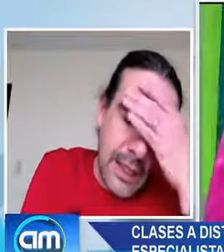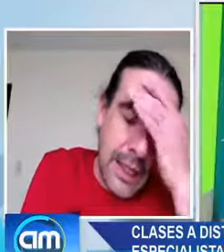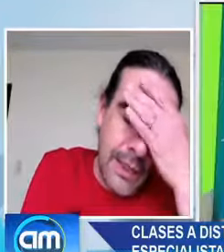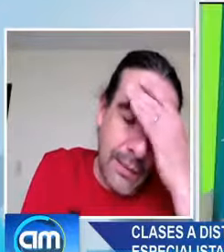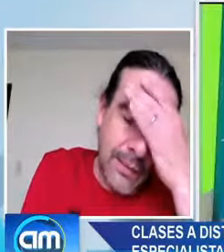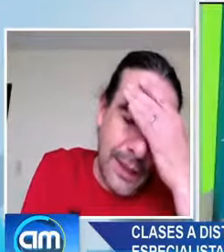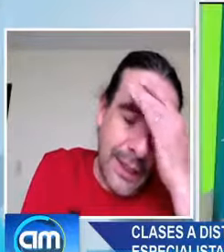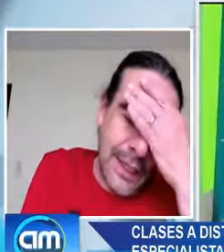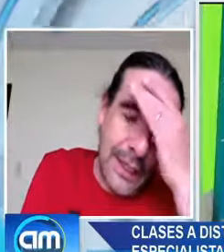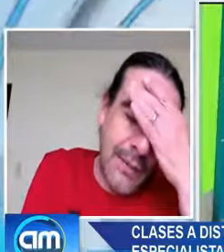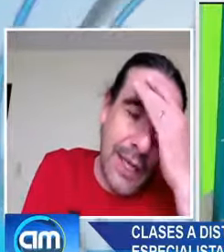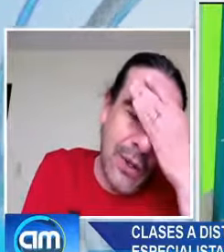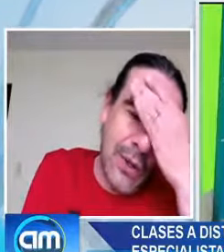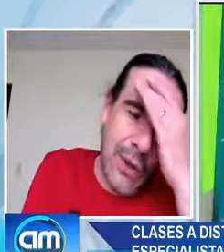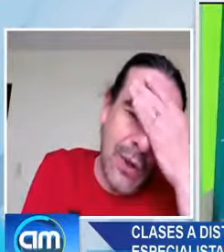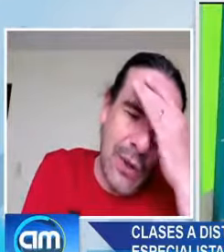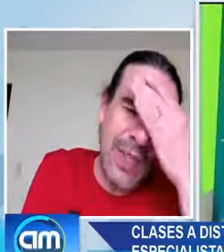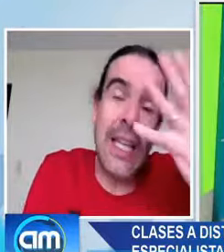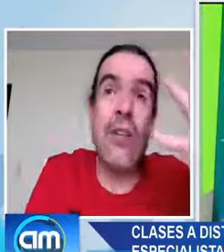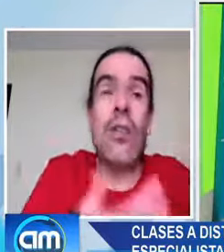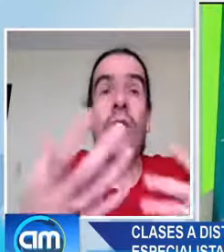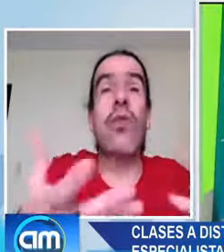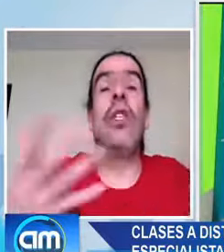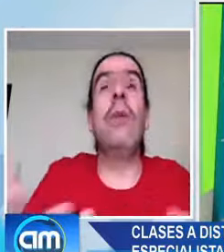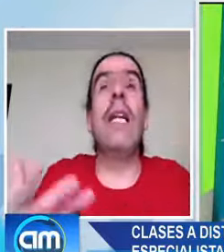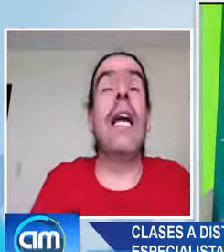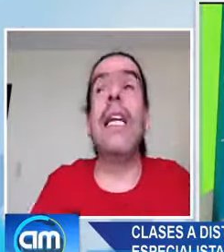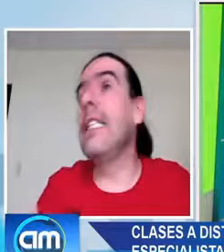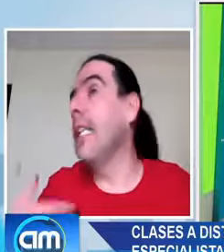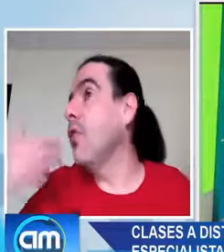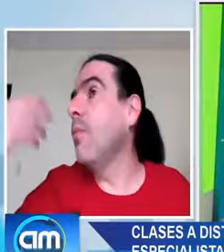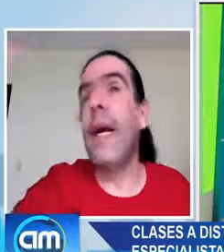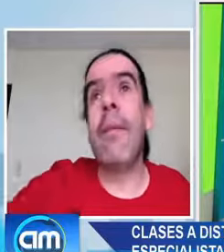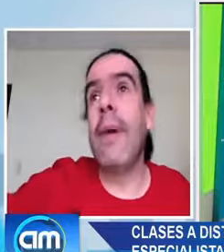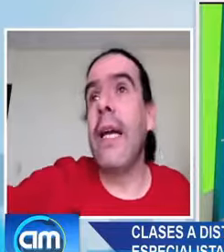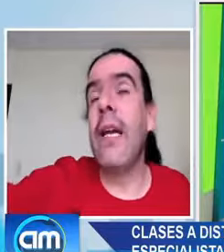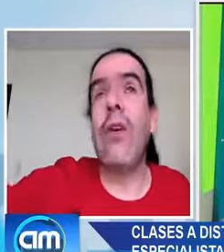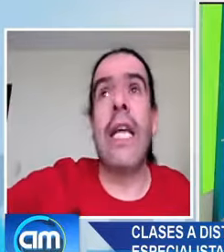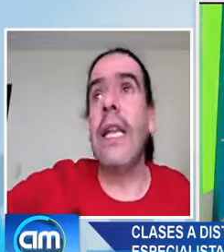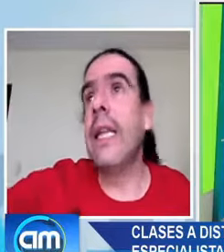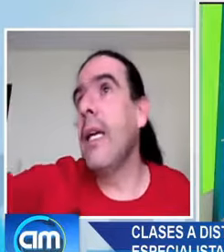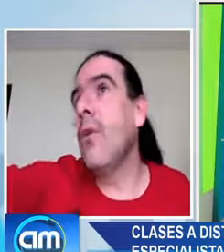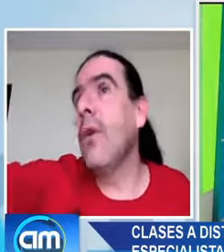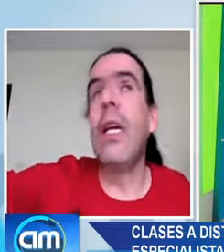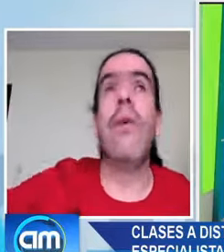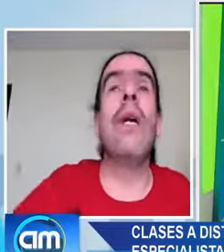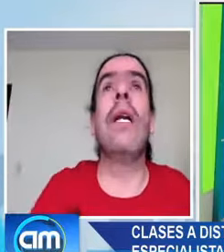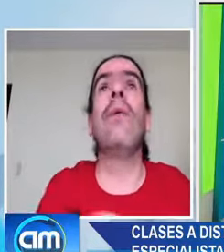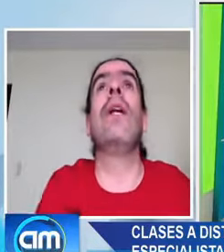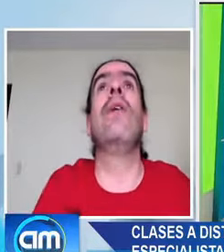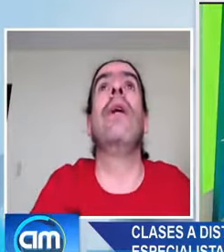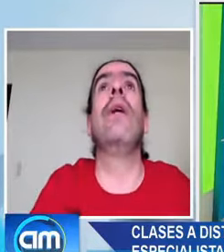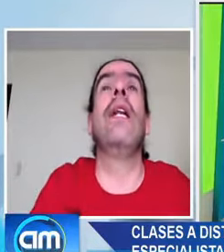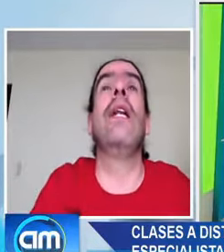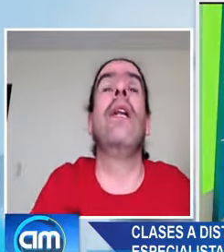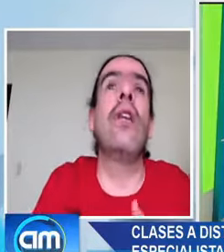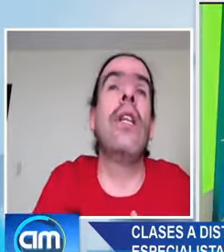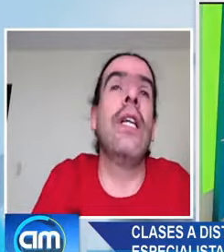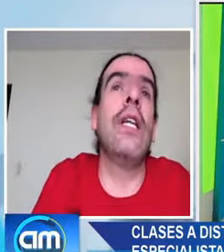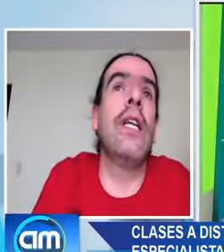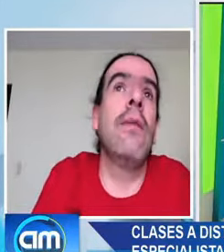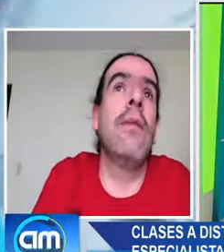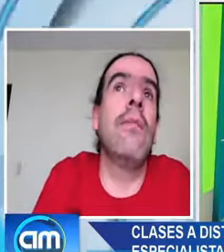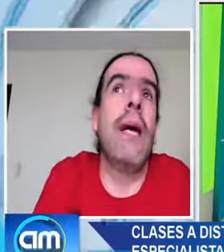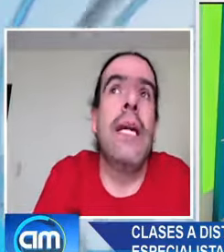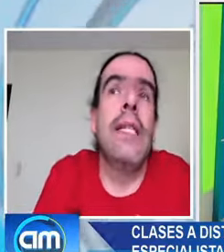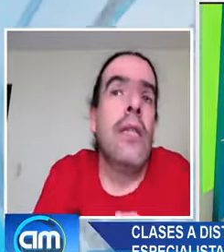recibiendo contenidos que son similares tanto para el oriente o el norte